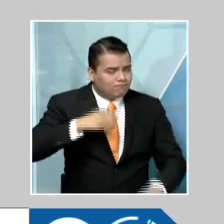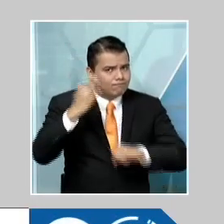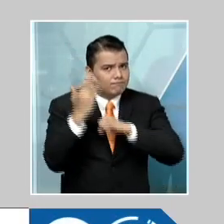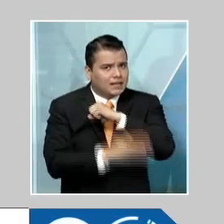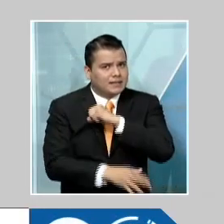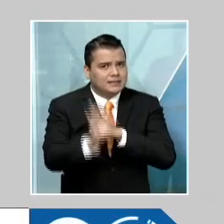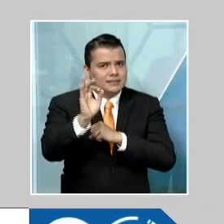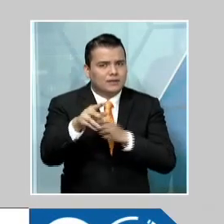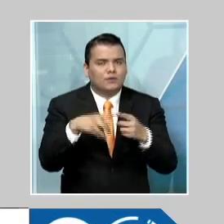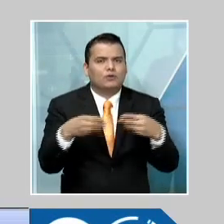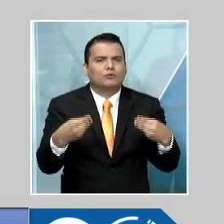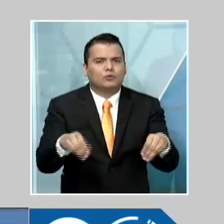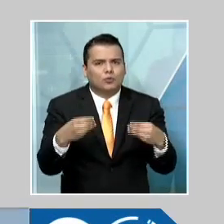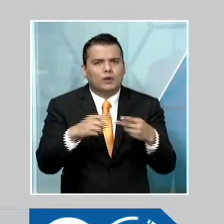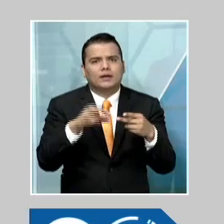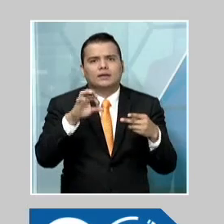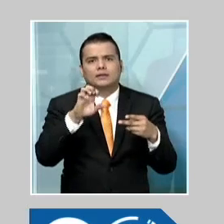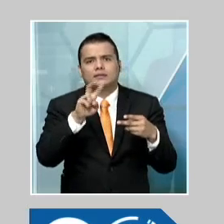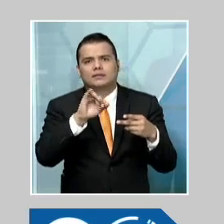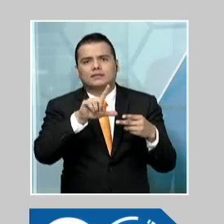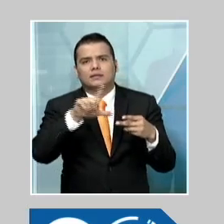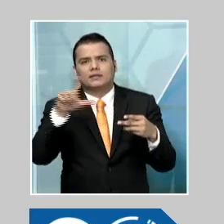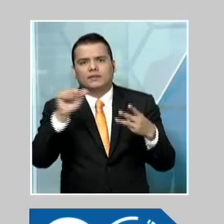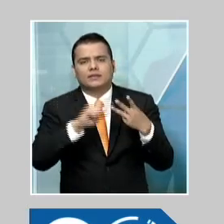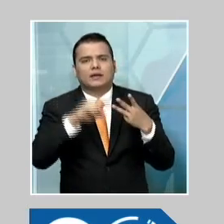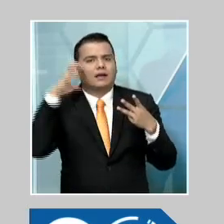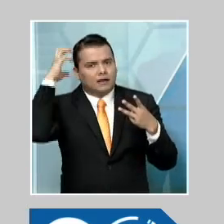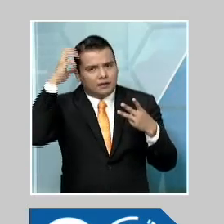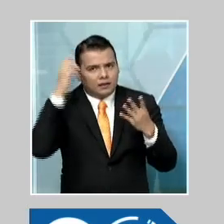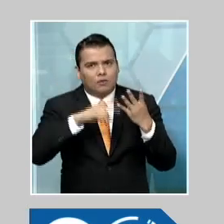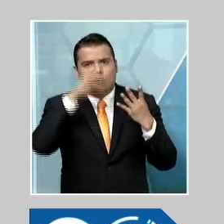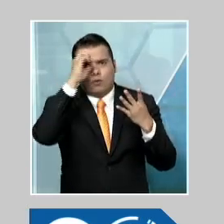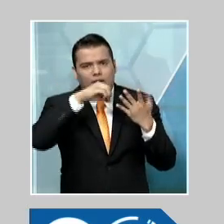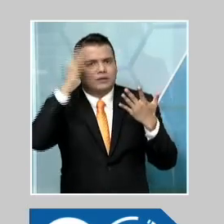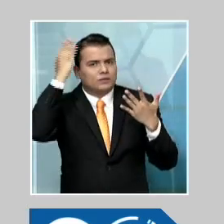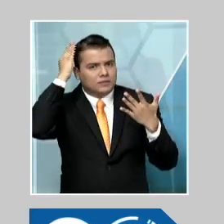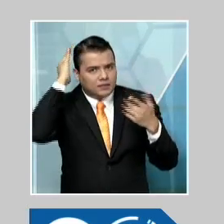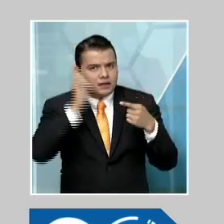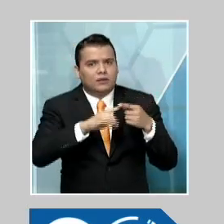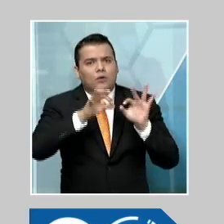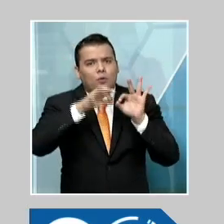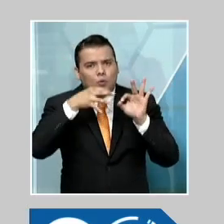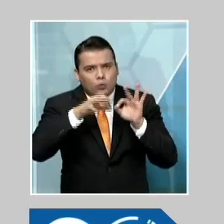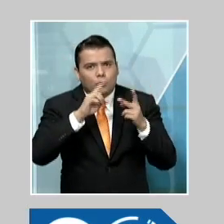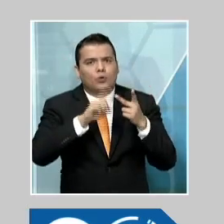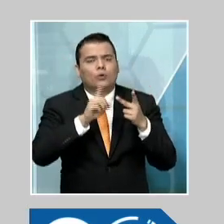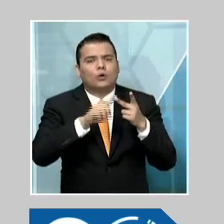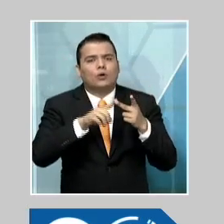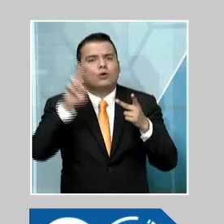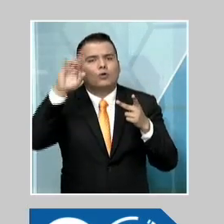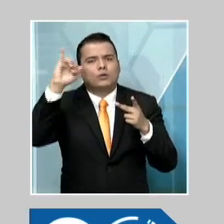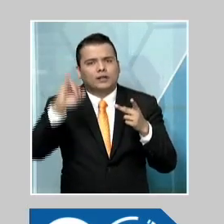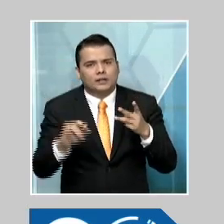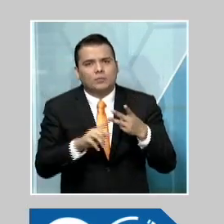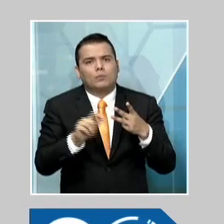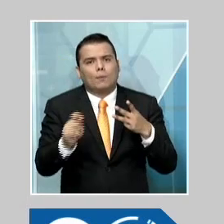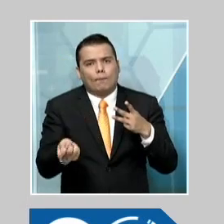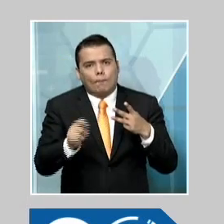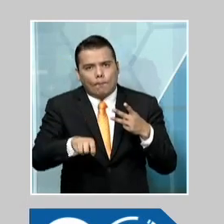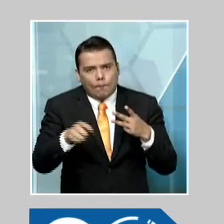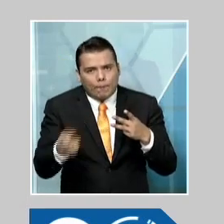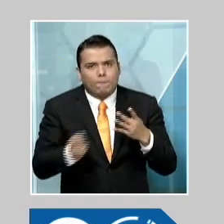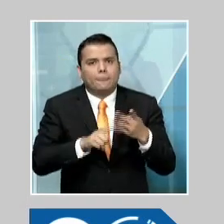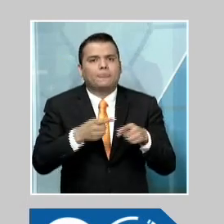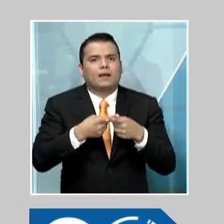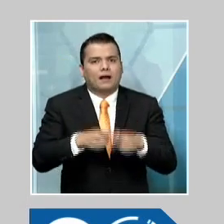Tuluá, Sevilla, Cartago, Obando, Zarzal, La Unión, Roldanillo, La Victoria y Anserma Nuevo también decretarán toques de